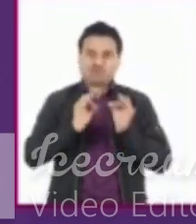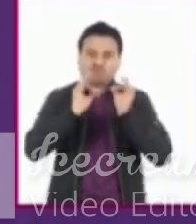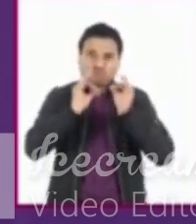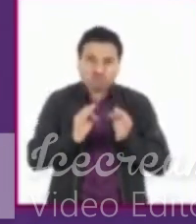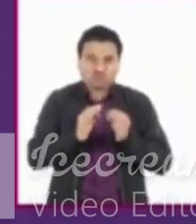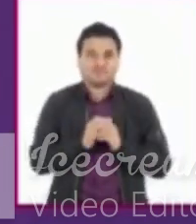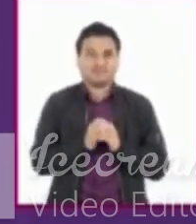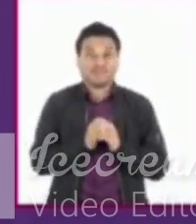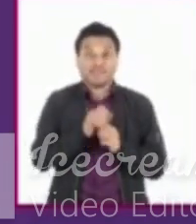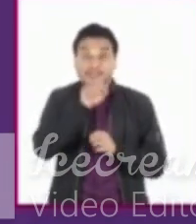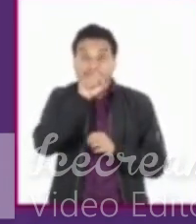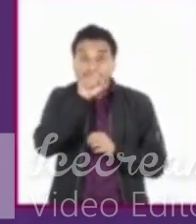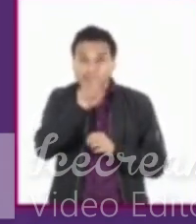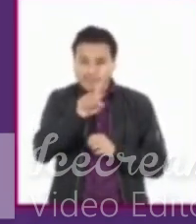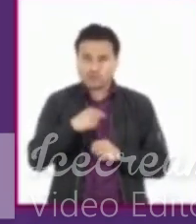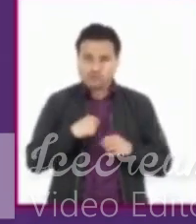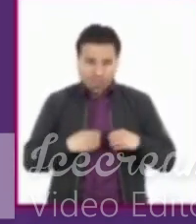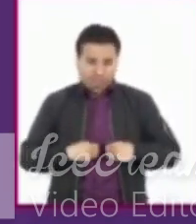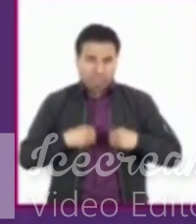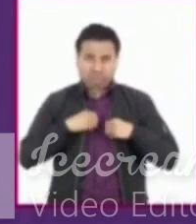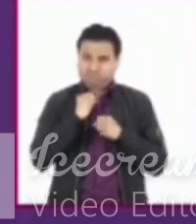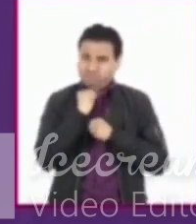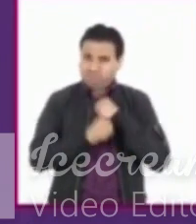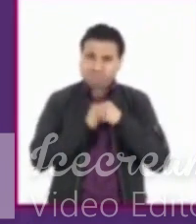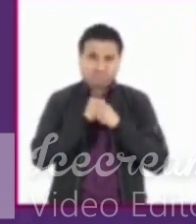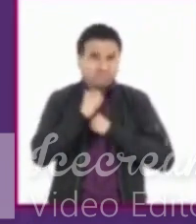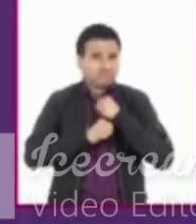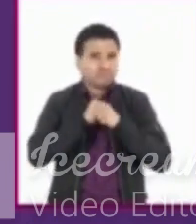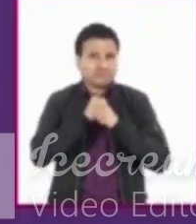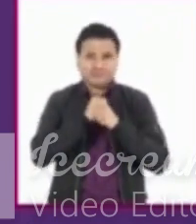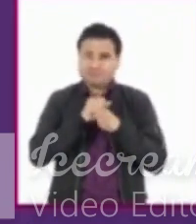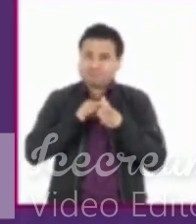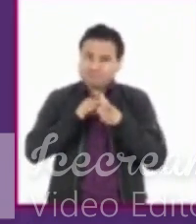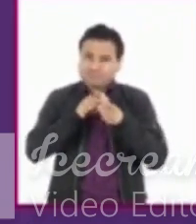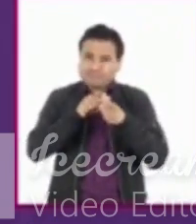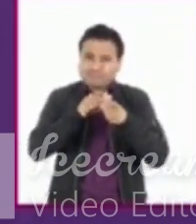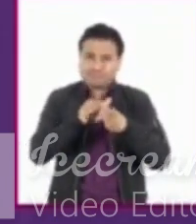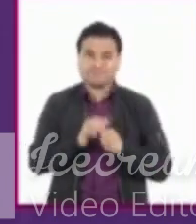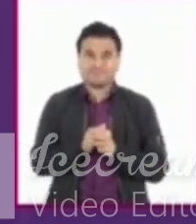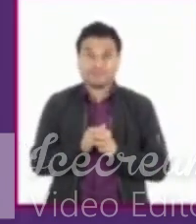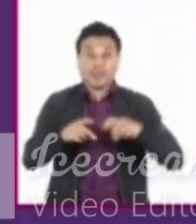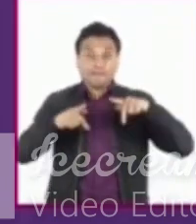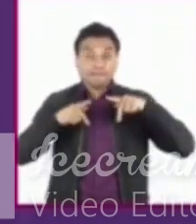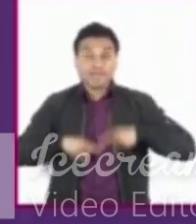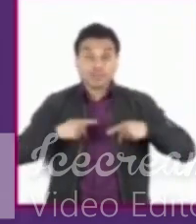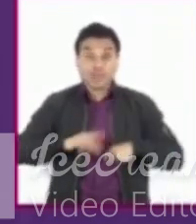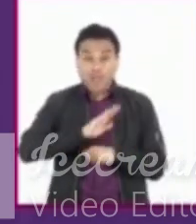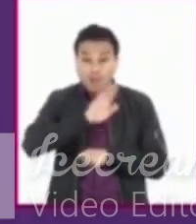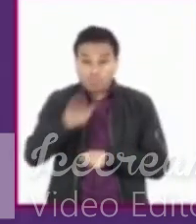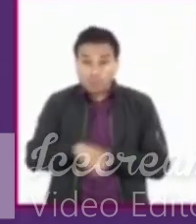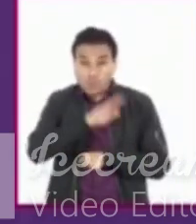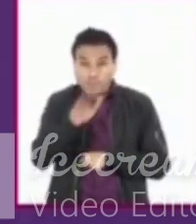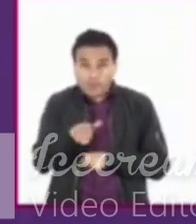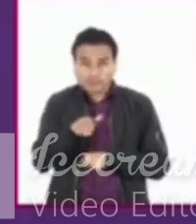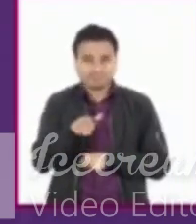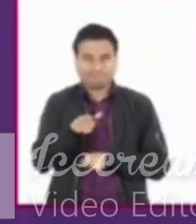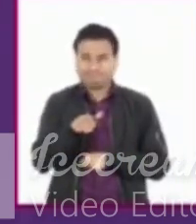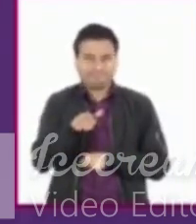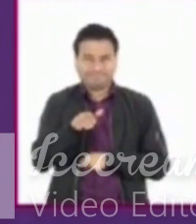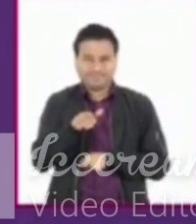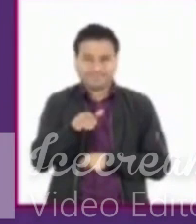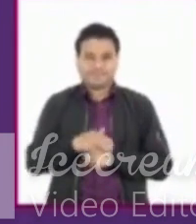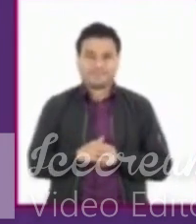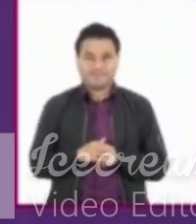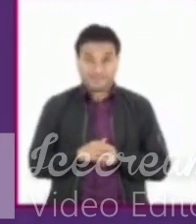avanzadas, logrando así disminuir la mortalidad, que en el caso de México oscila entre los 78